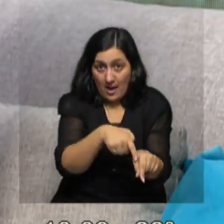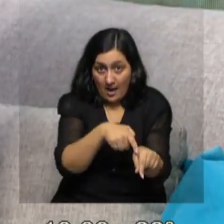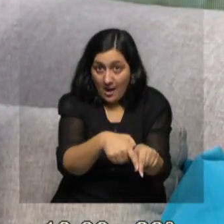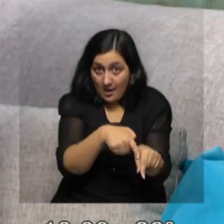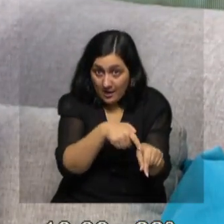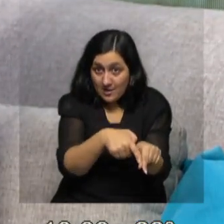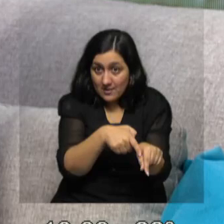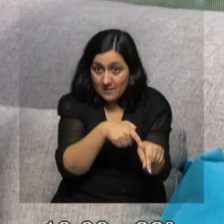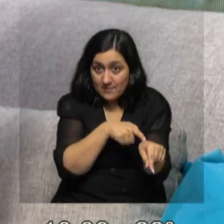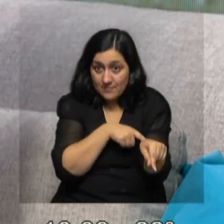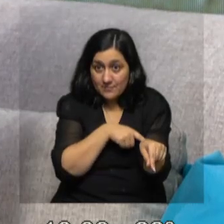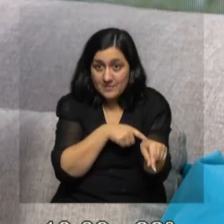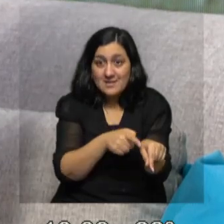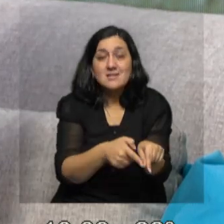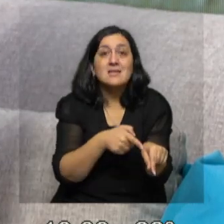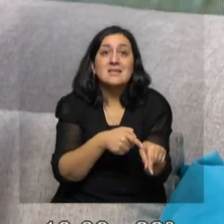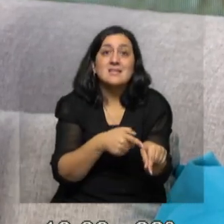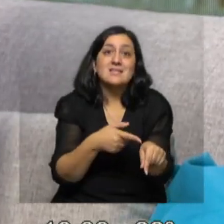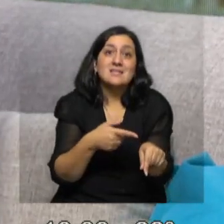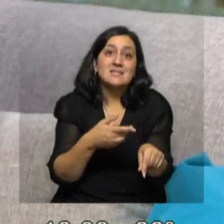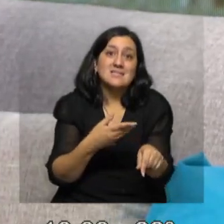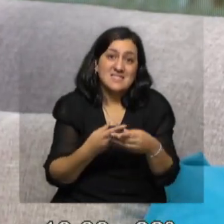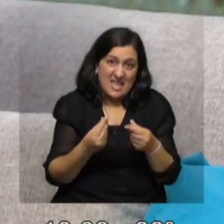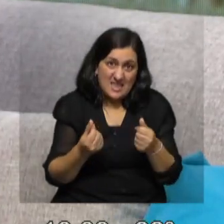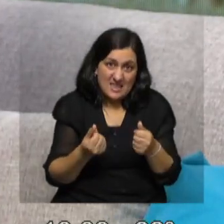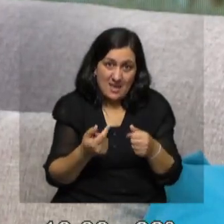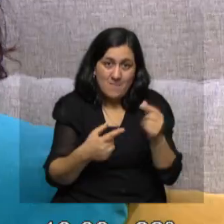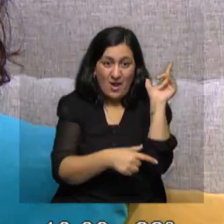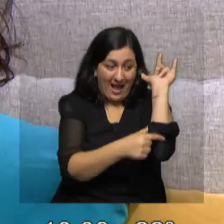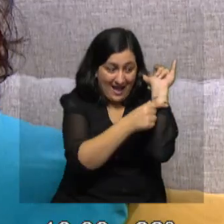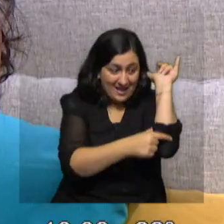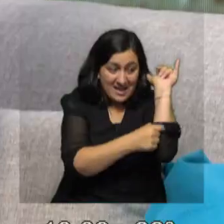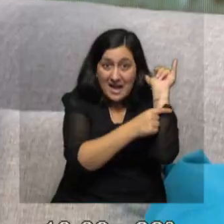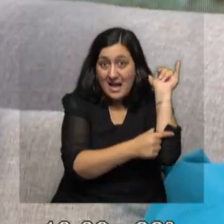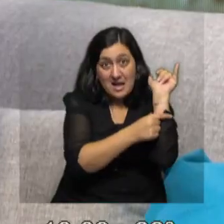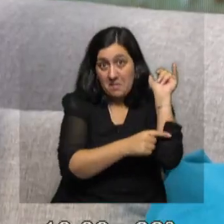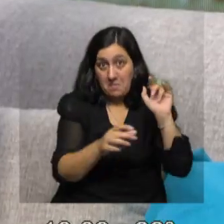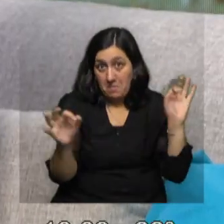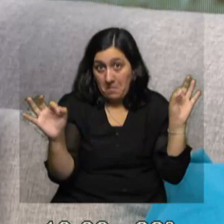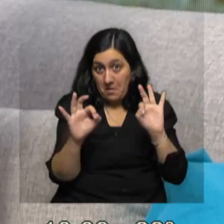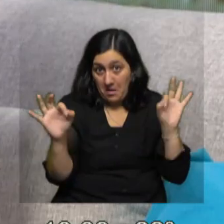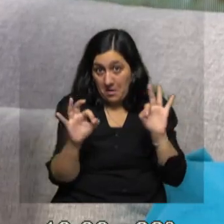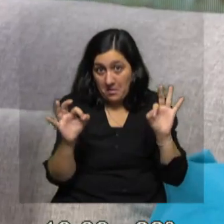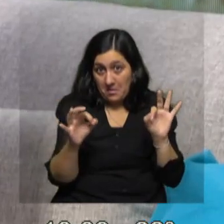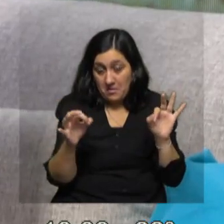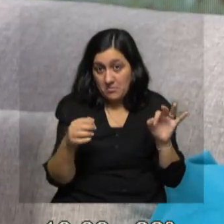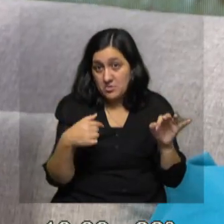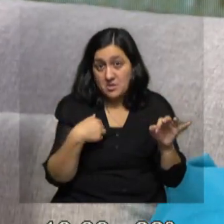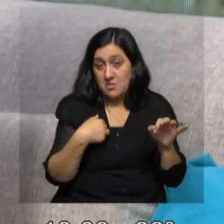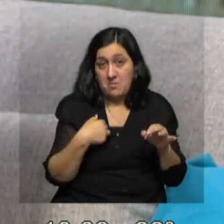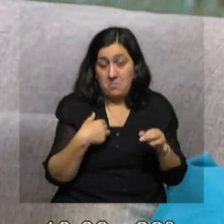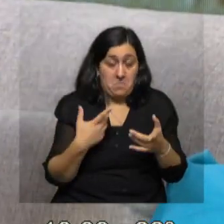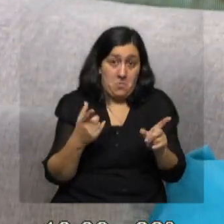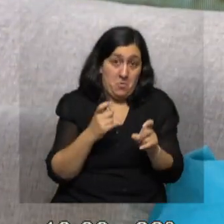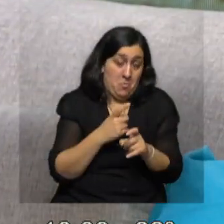lo que viene después no tiene terminaciones sensitivas, ¿sí? Mm. Entonces, a nosotros no nos complica la